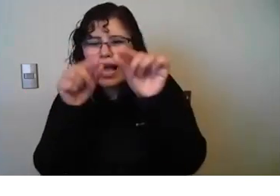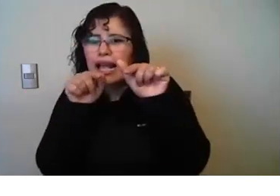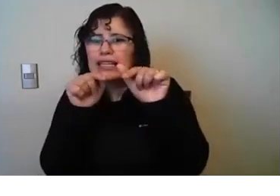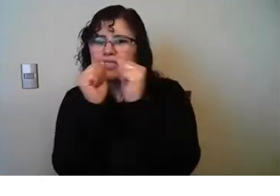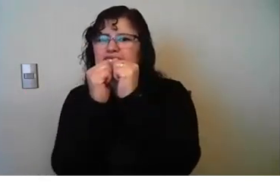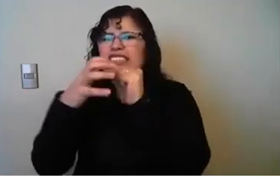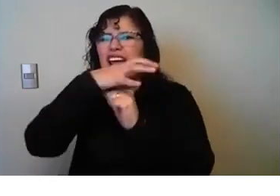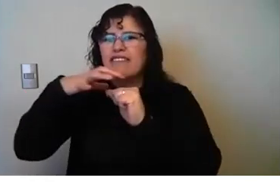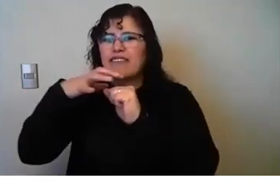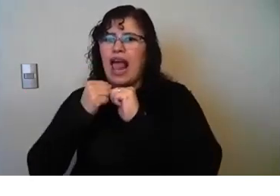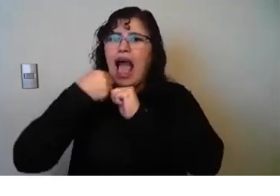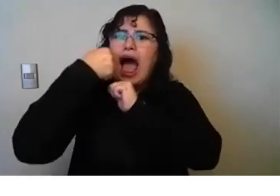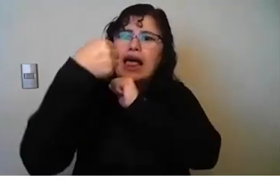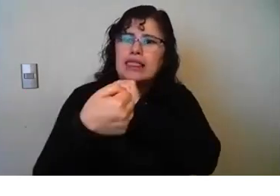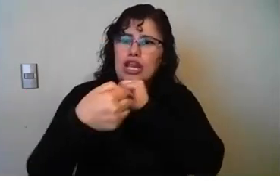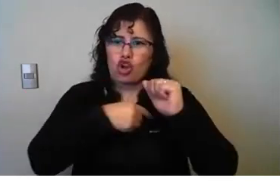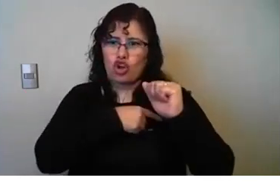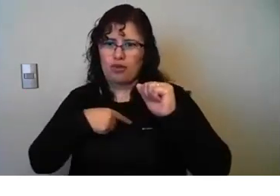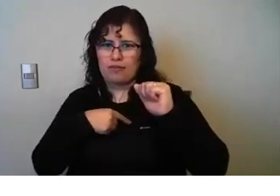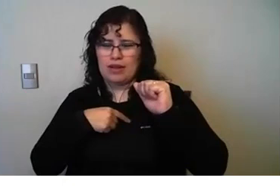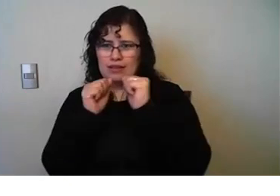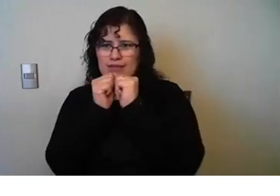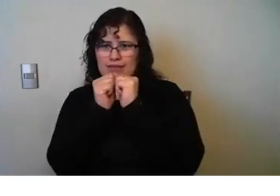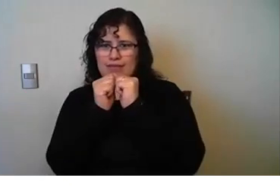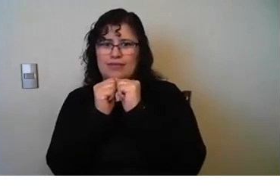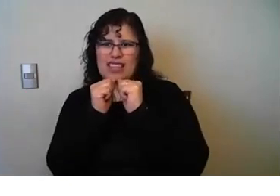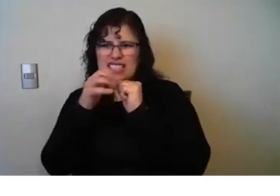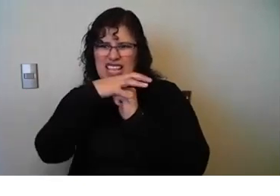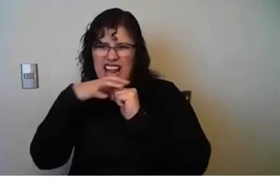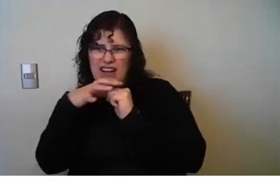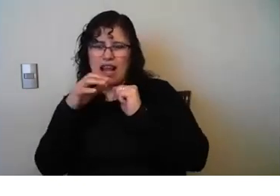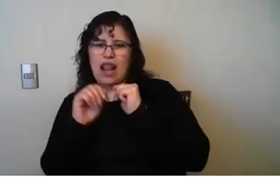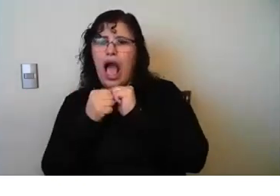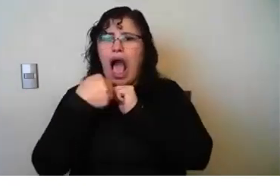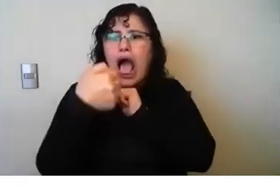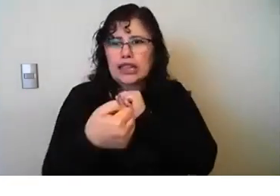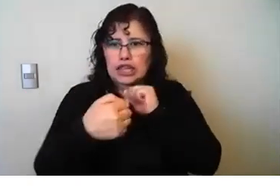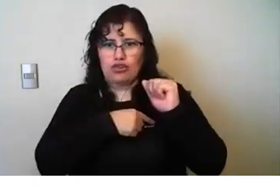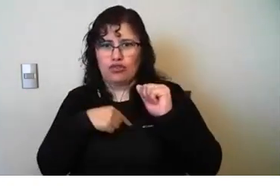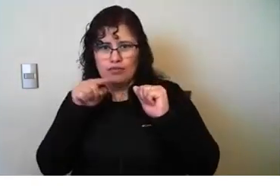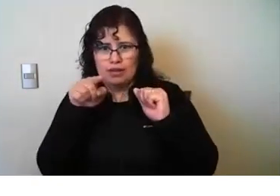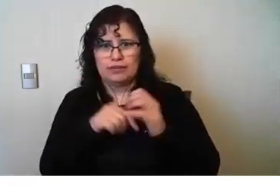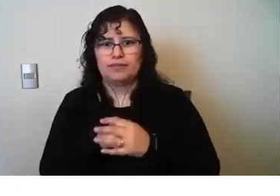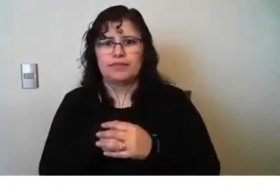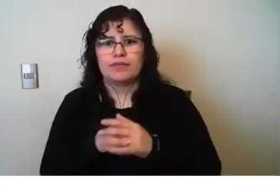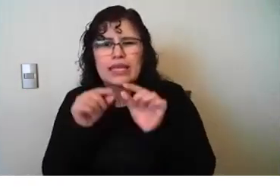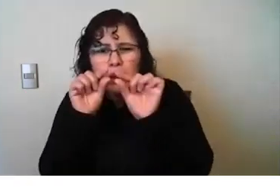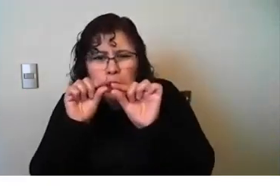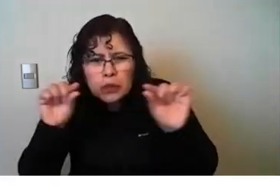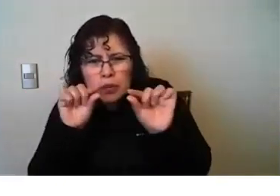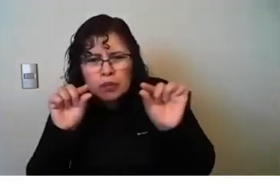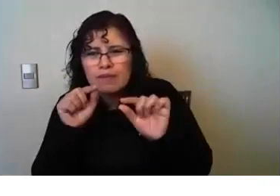este elemento, ¿cierto?, para que lo repasen. La arteria cerebral anterior, este elemento que está aquí, que es la arteria